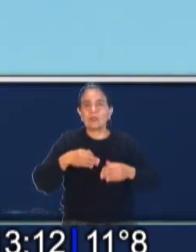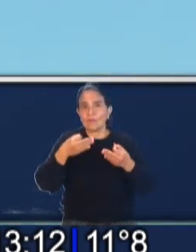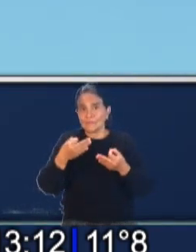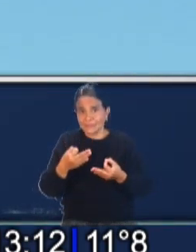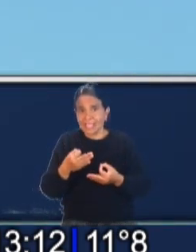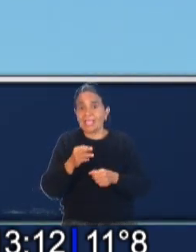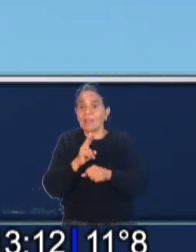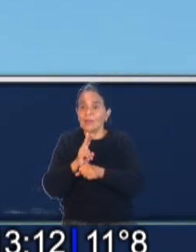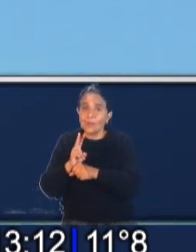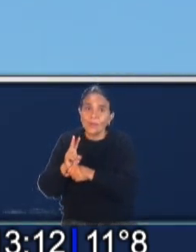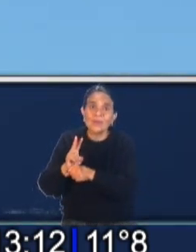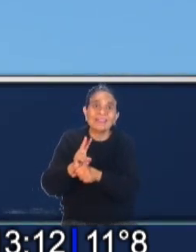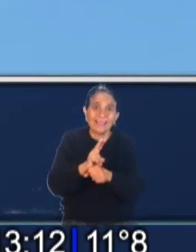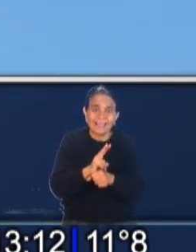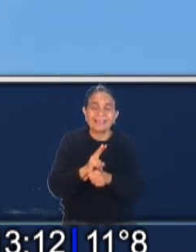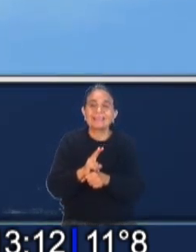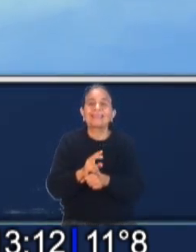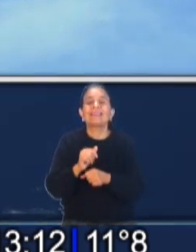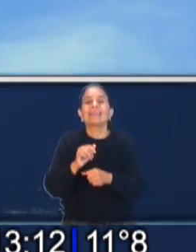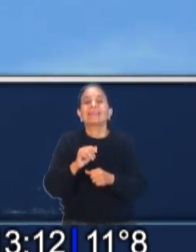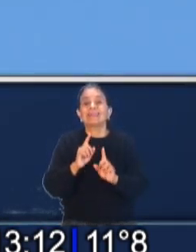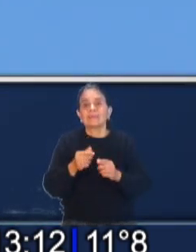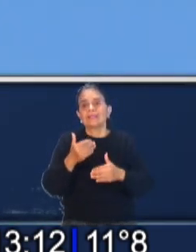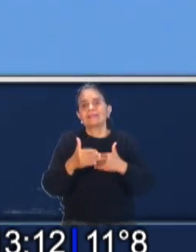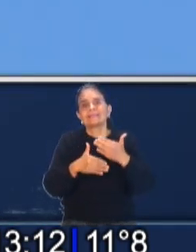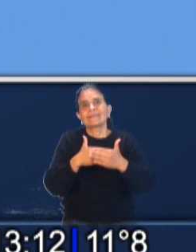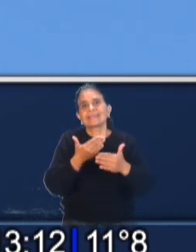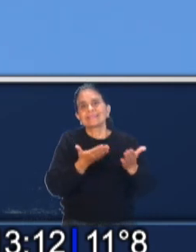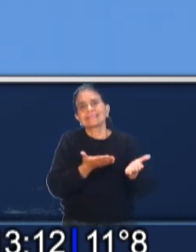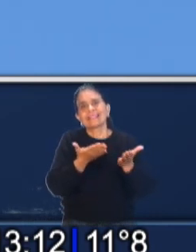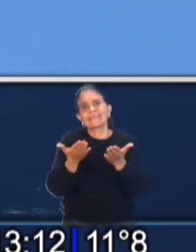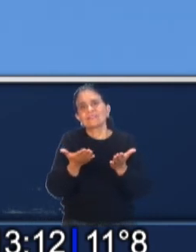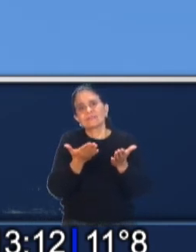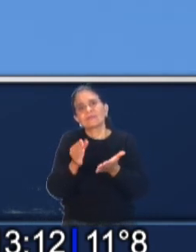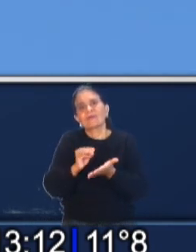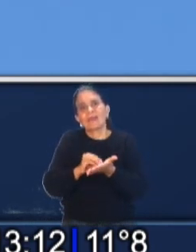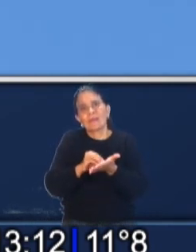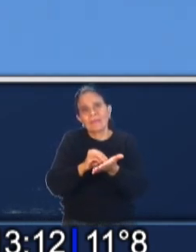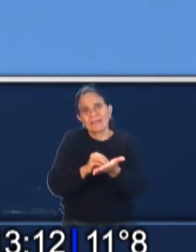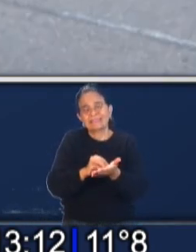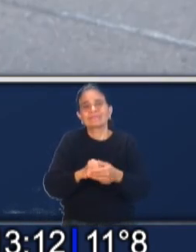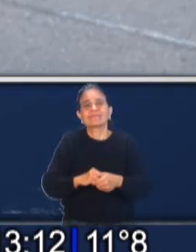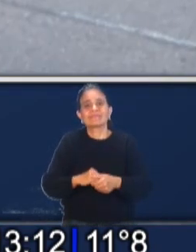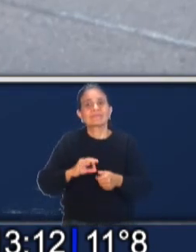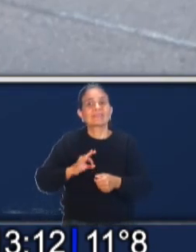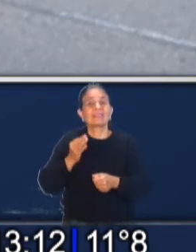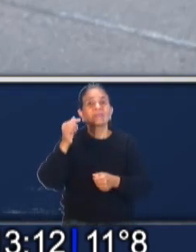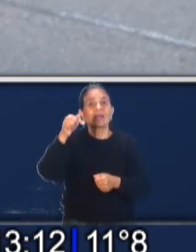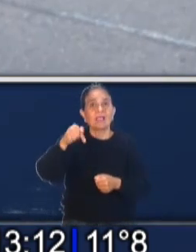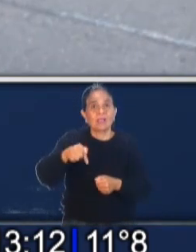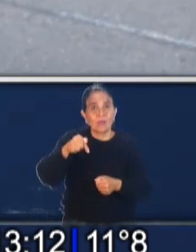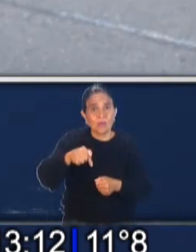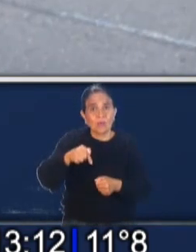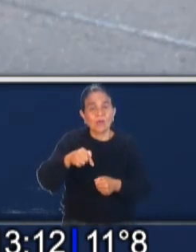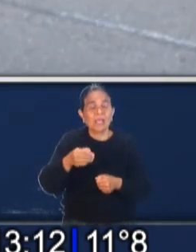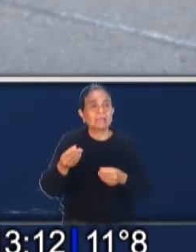el avance que ha tenido toda esta zona con servicios. Este año realmente ha sido un año donde se